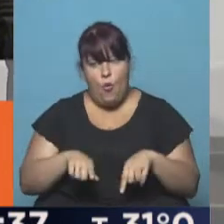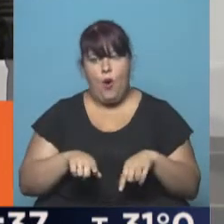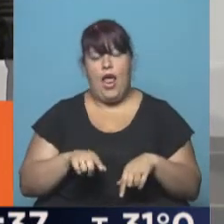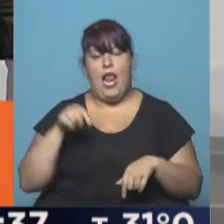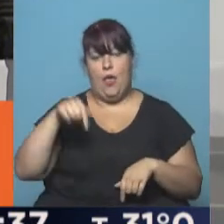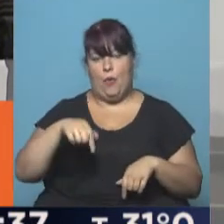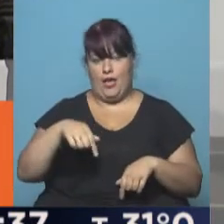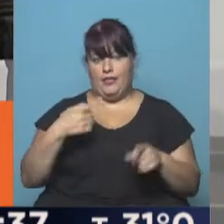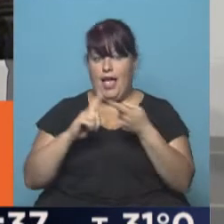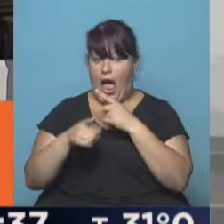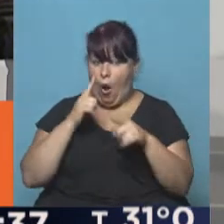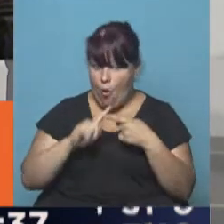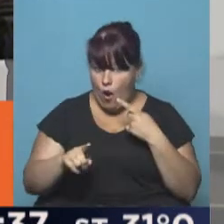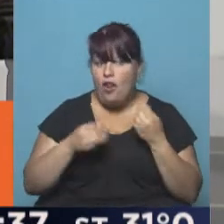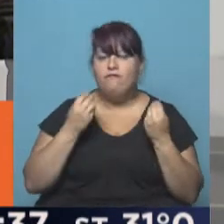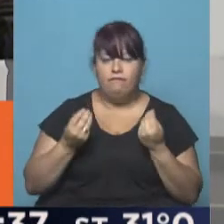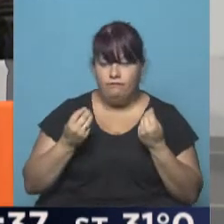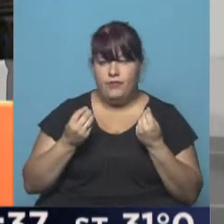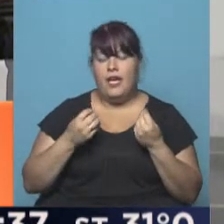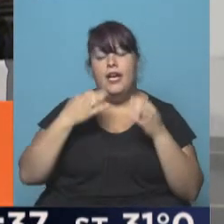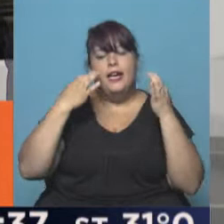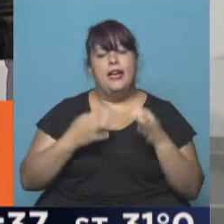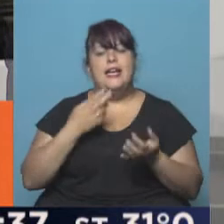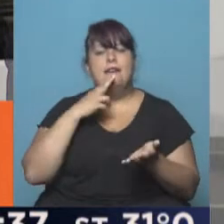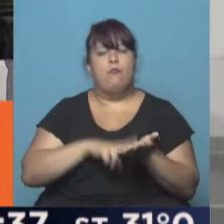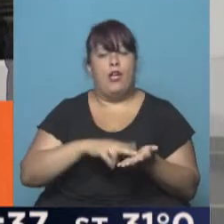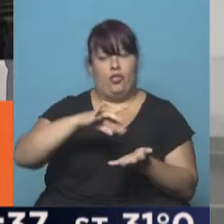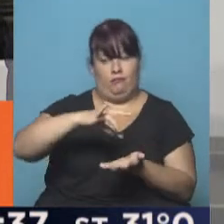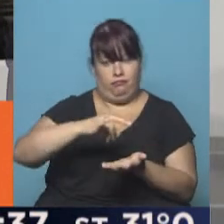en este acuerdo es básicamente el impuesto al